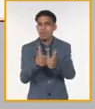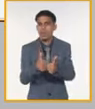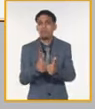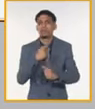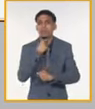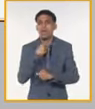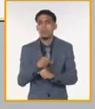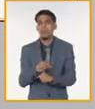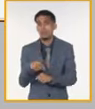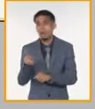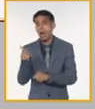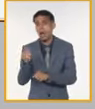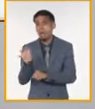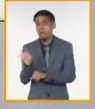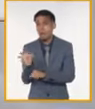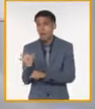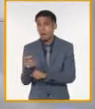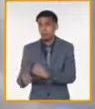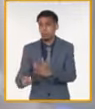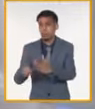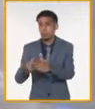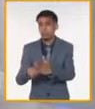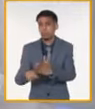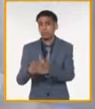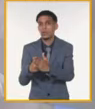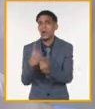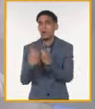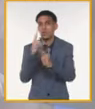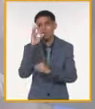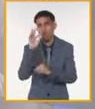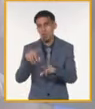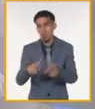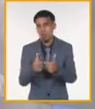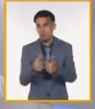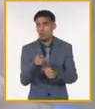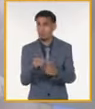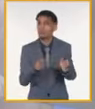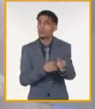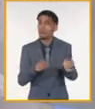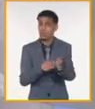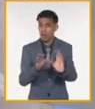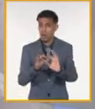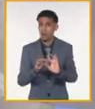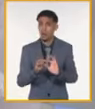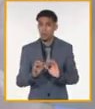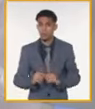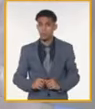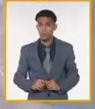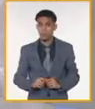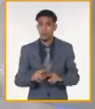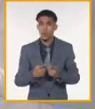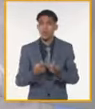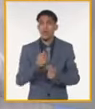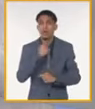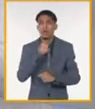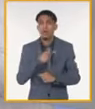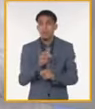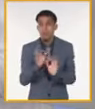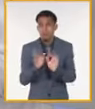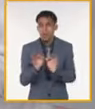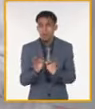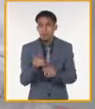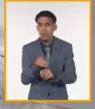Fiscales o cuentas corrientes de su negocio y eso es una indisciplina muy grave porque a partir de esos flujos es